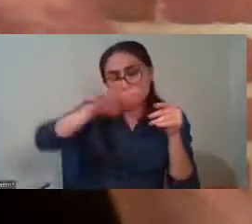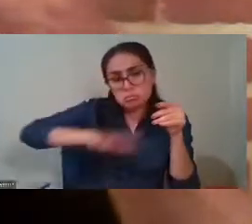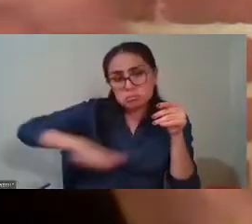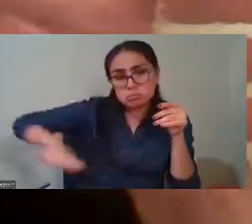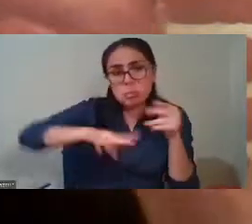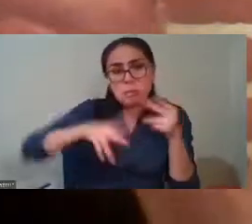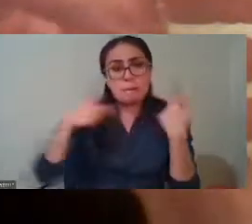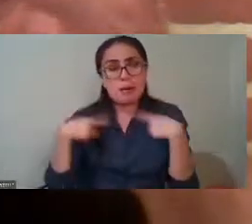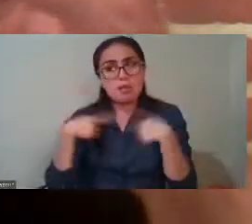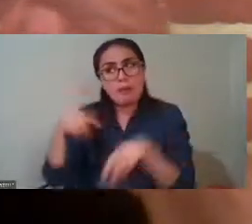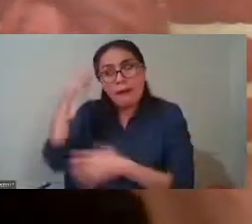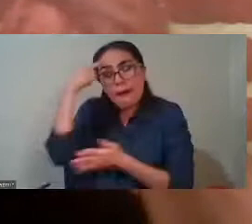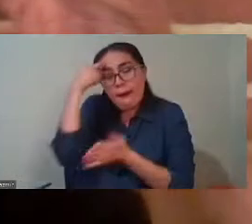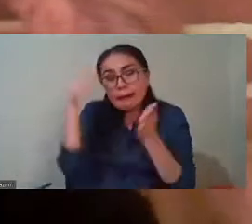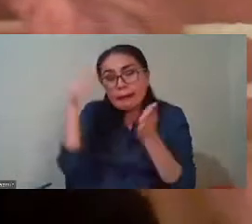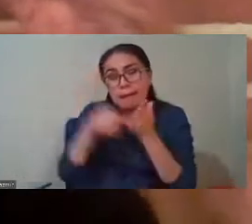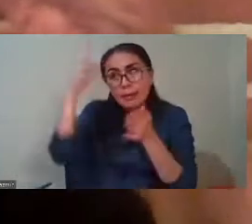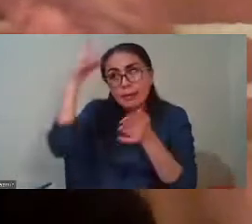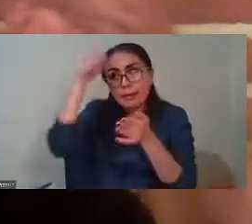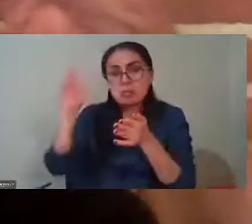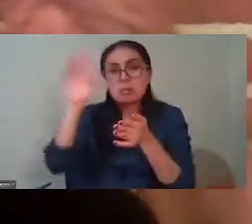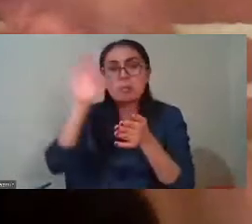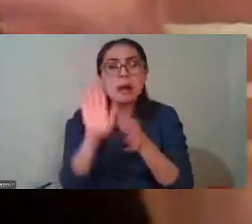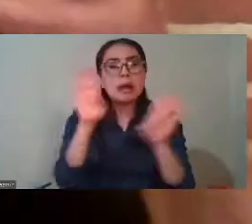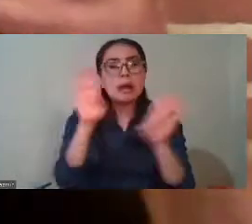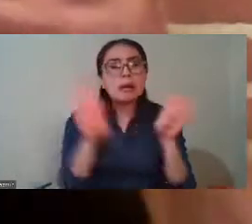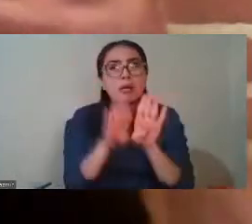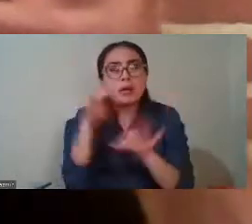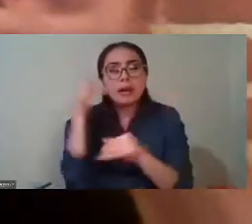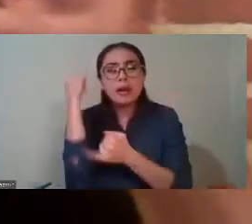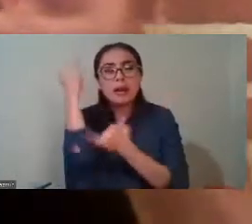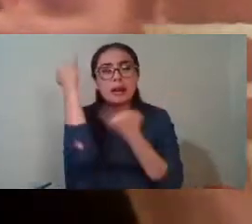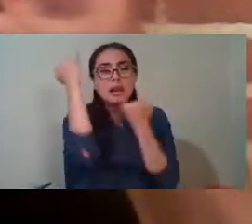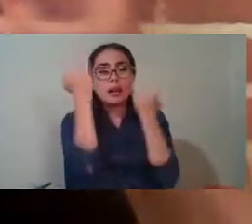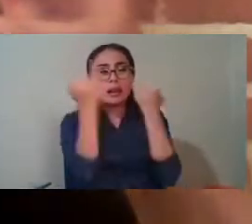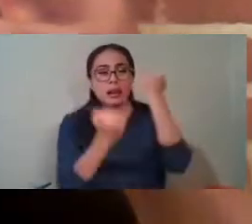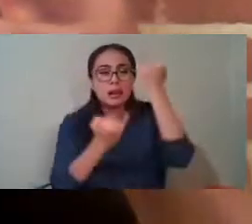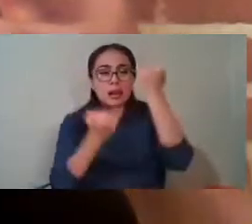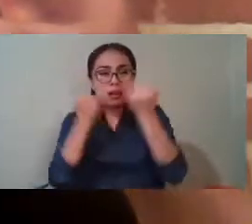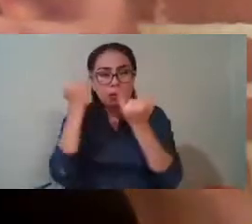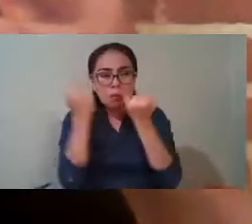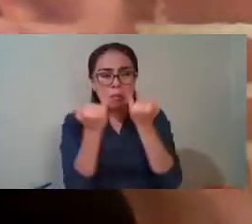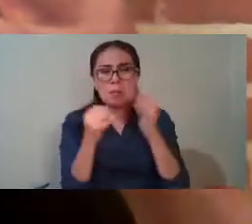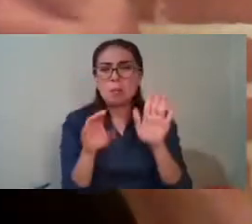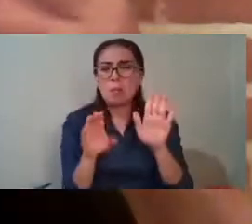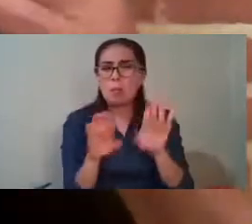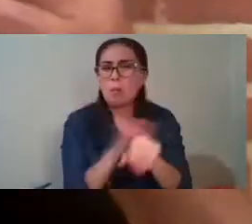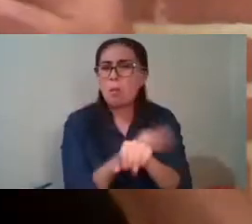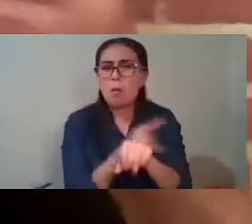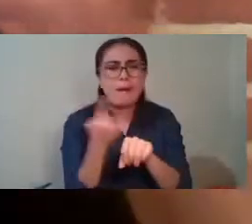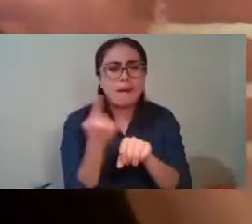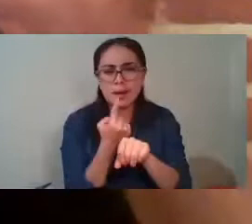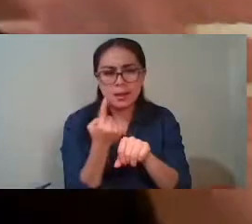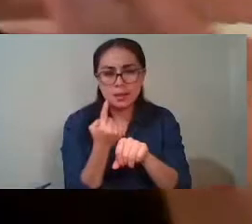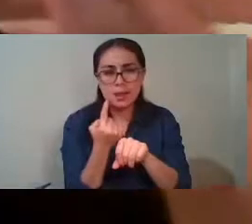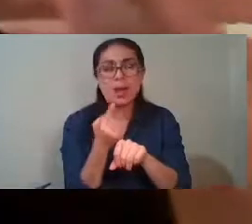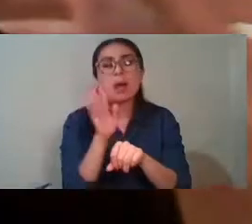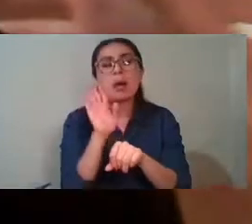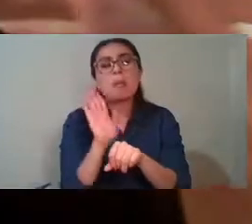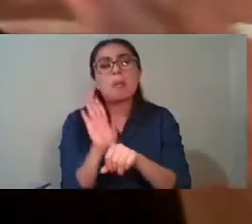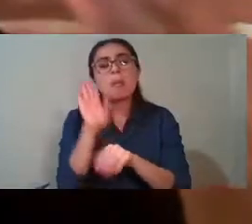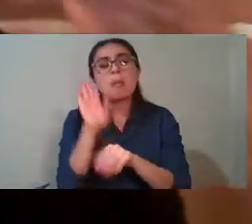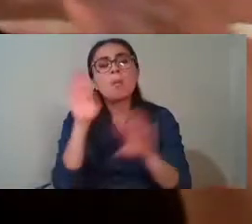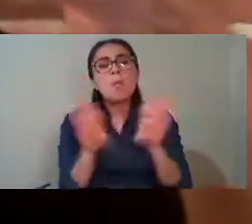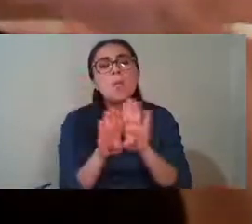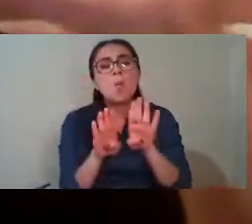relato fantástico y verosímil. Fantástico, porque en general trasciende